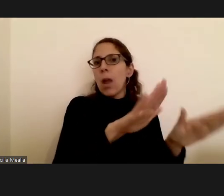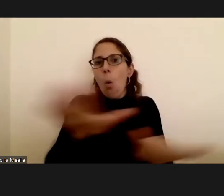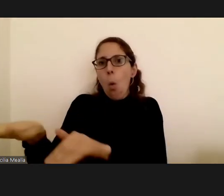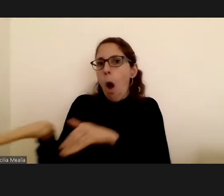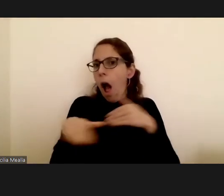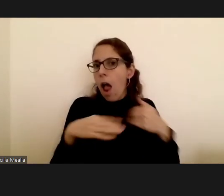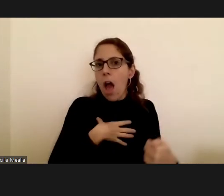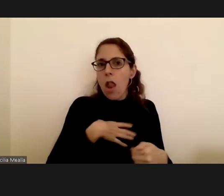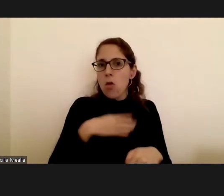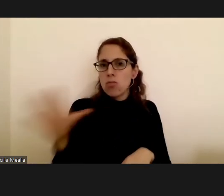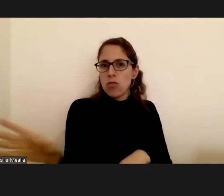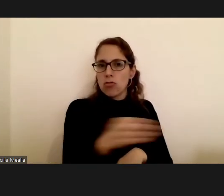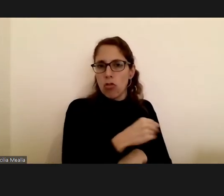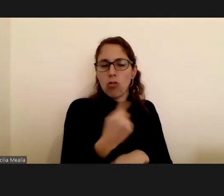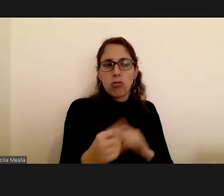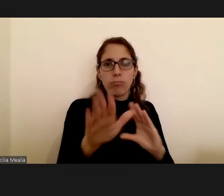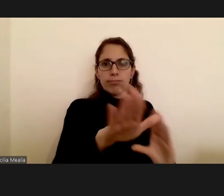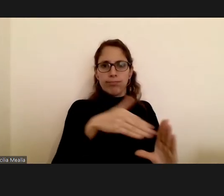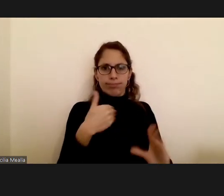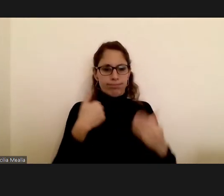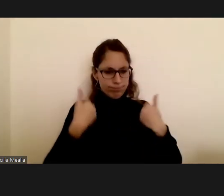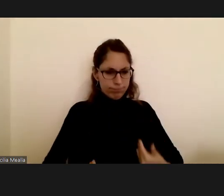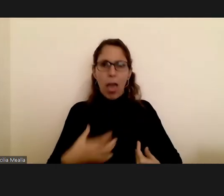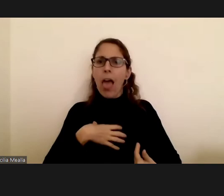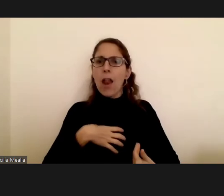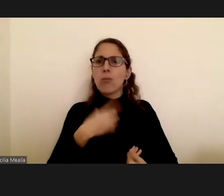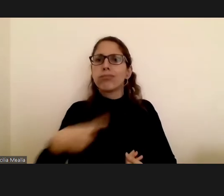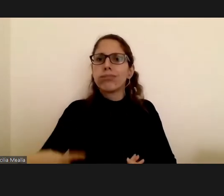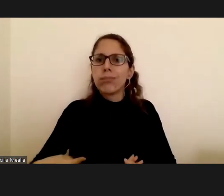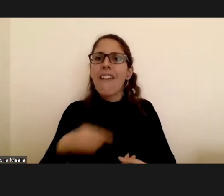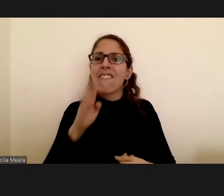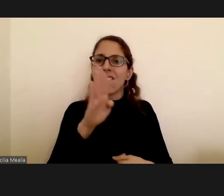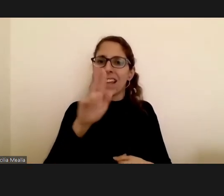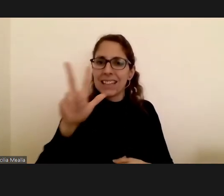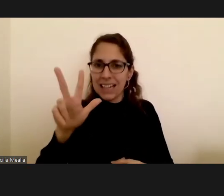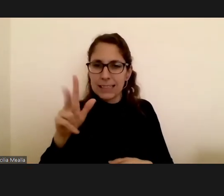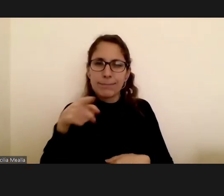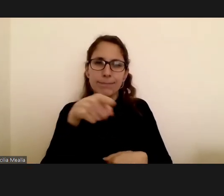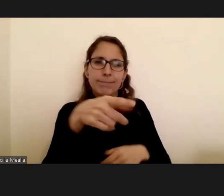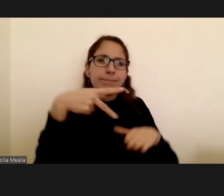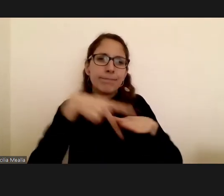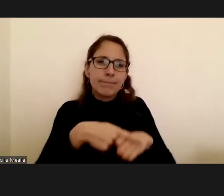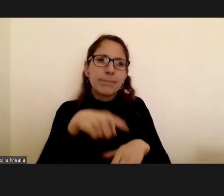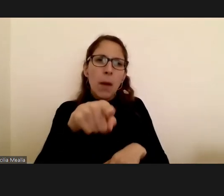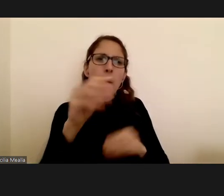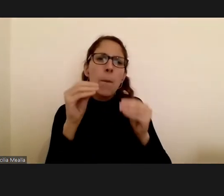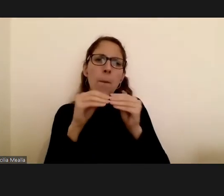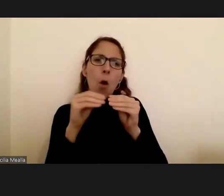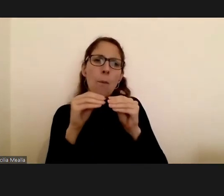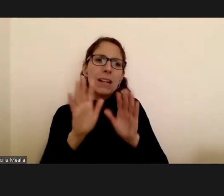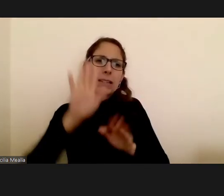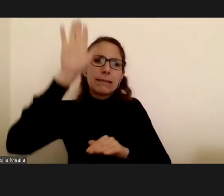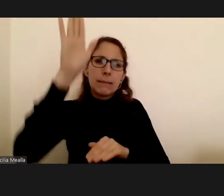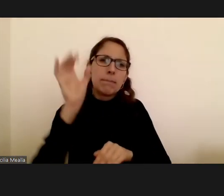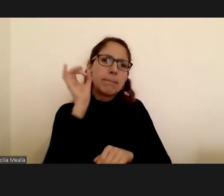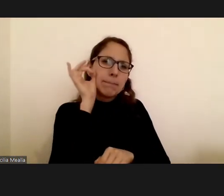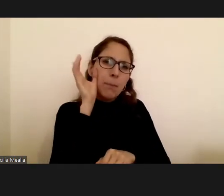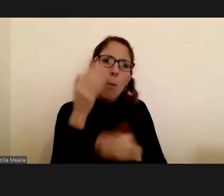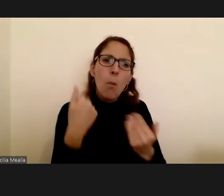bueno, eso. Así que bueno. Profe, ¿te puedo hacer una pregunta no tan relevante? Libro de Sí.